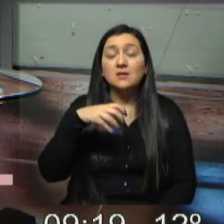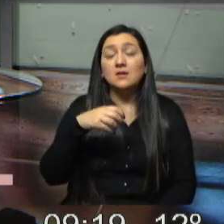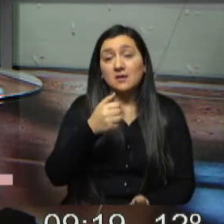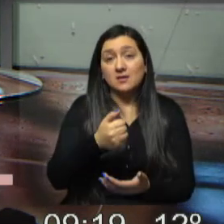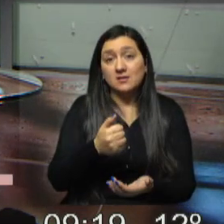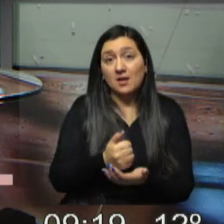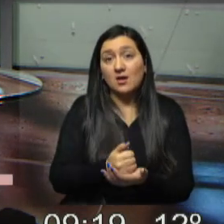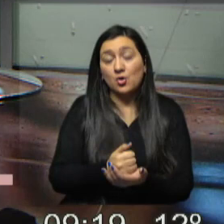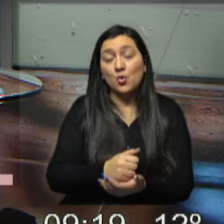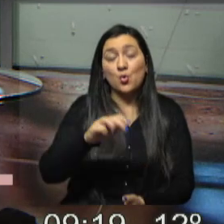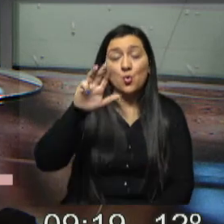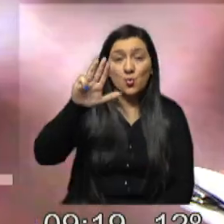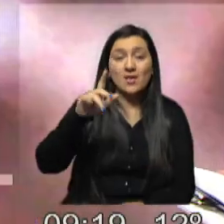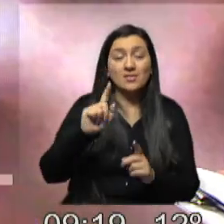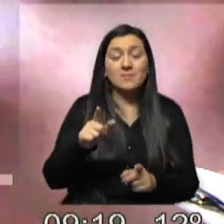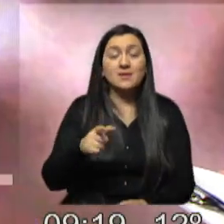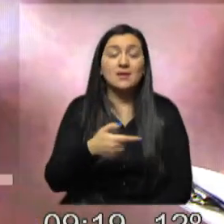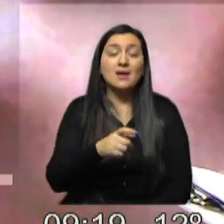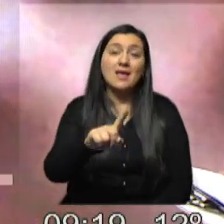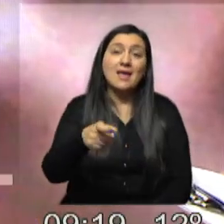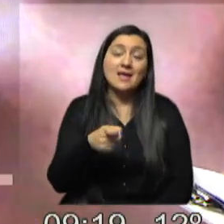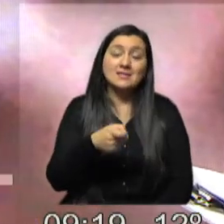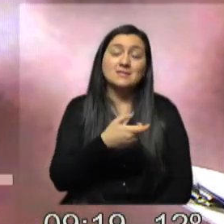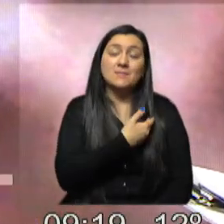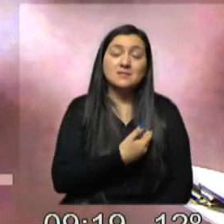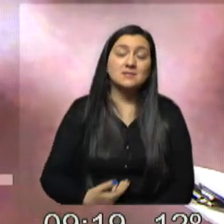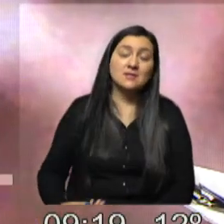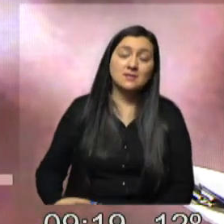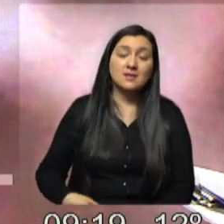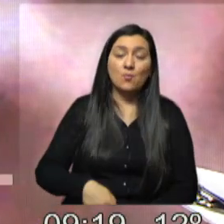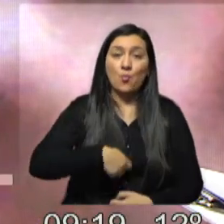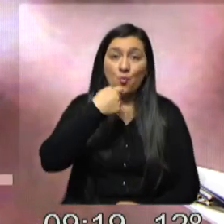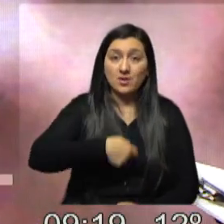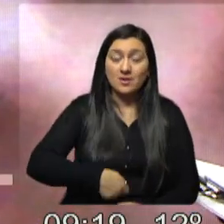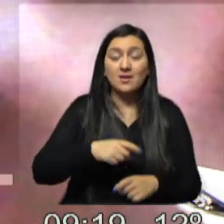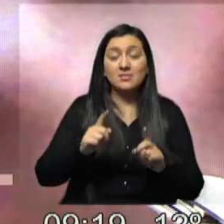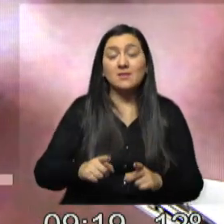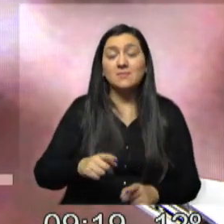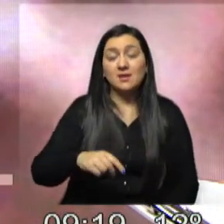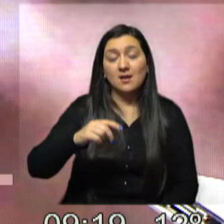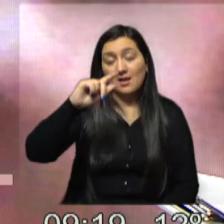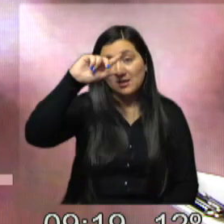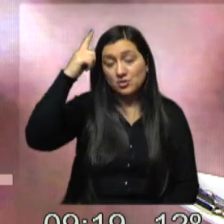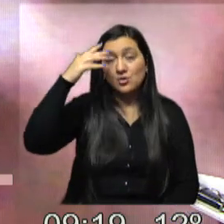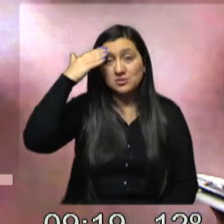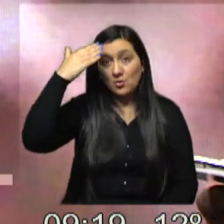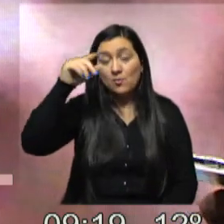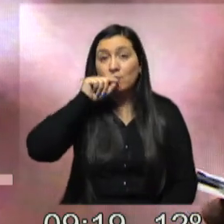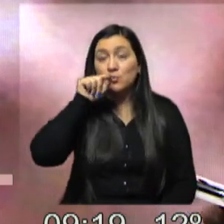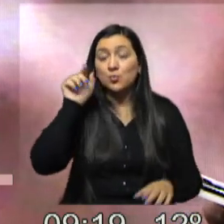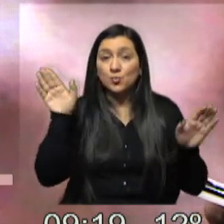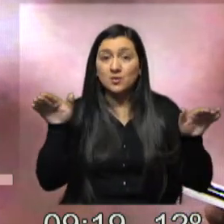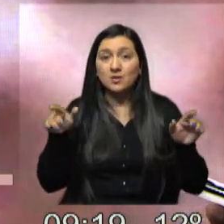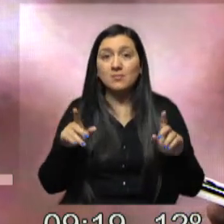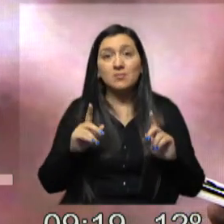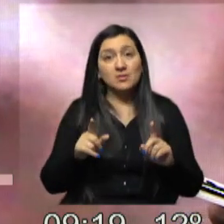expresidente José Mujica, nuestro presidente Luis Lacalle Pou lo saludó vía Twitter a Lula, pero también le